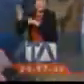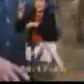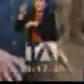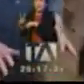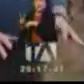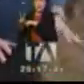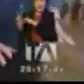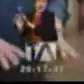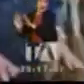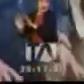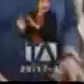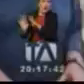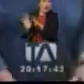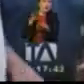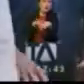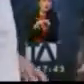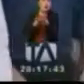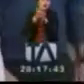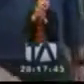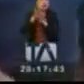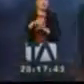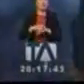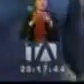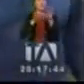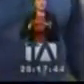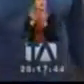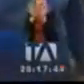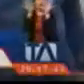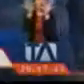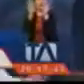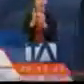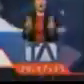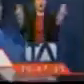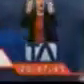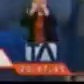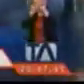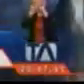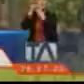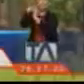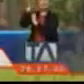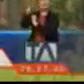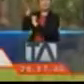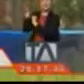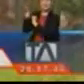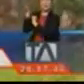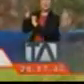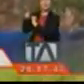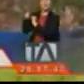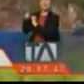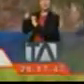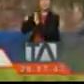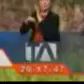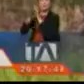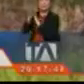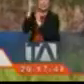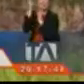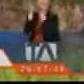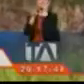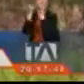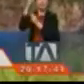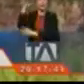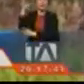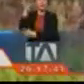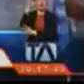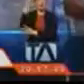Venezuela. En el terreno y de primera mano, el secretario general de la ONU, Antonio Guterres, durante su más reciente visita